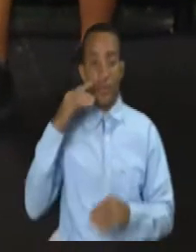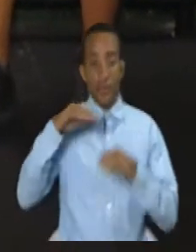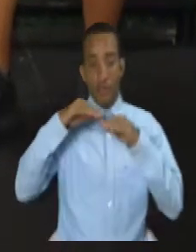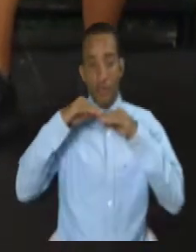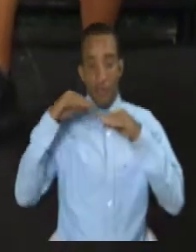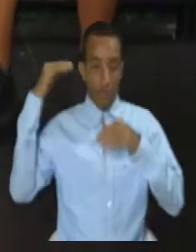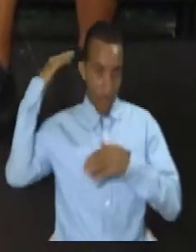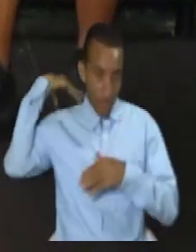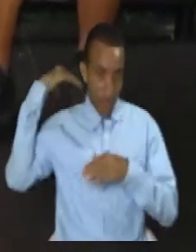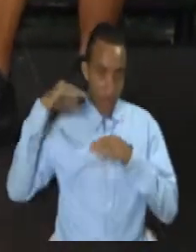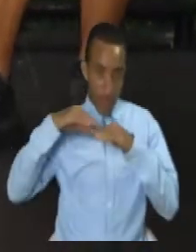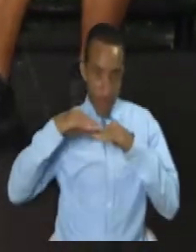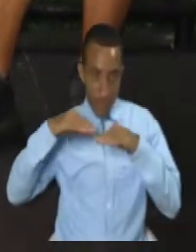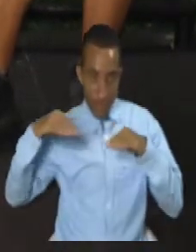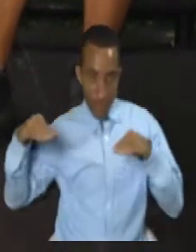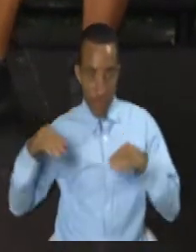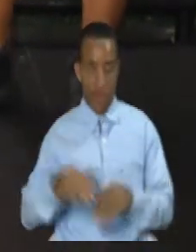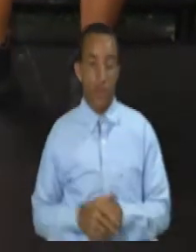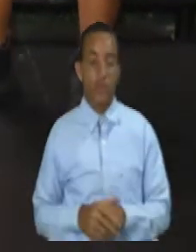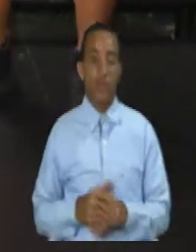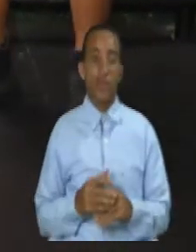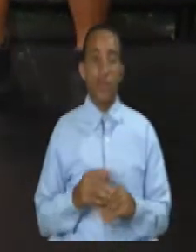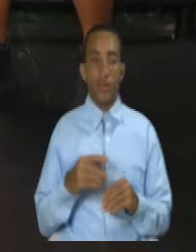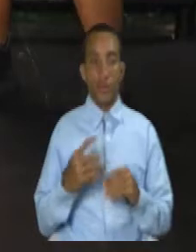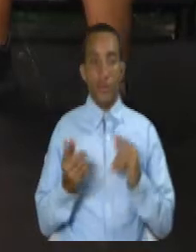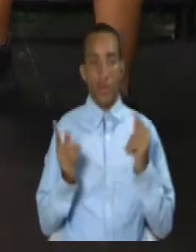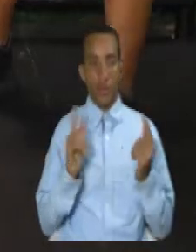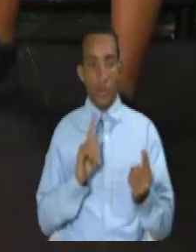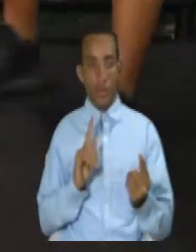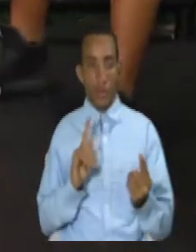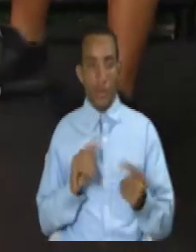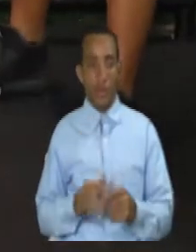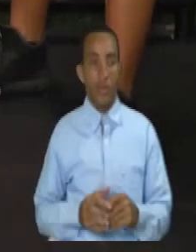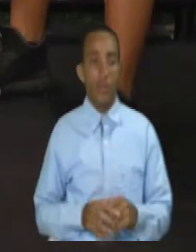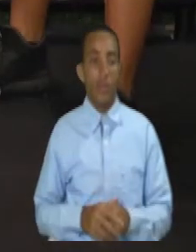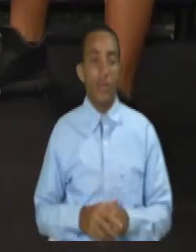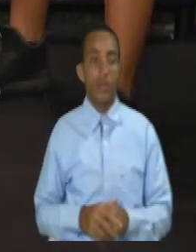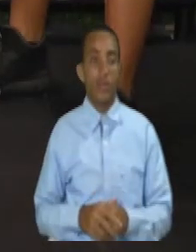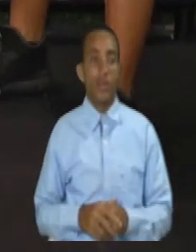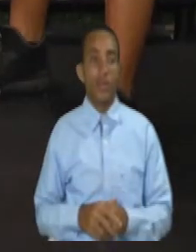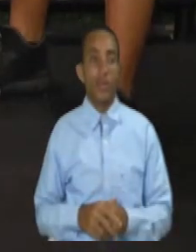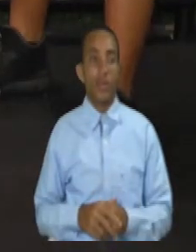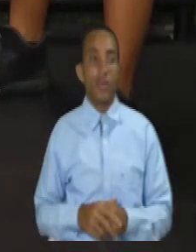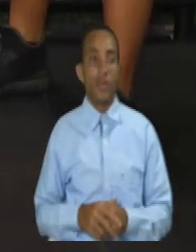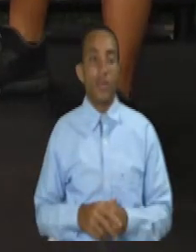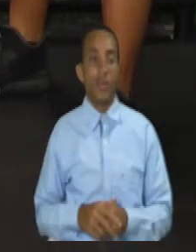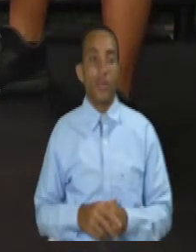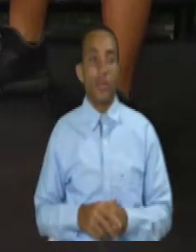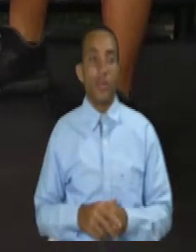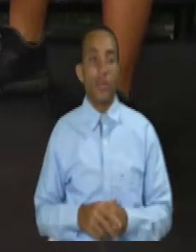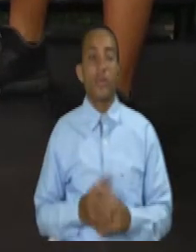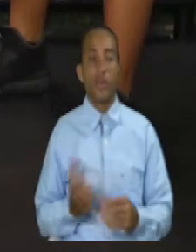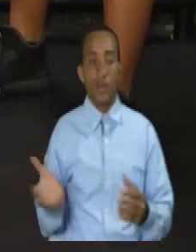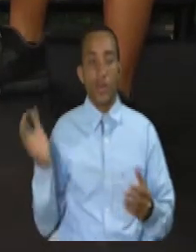rodilla flexionada y la otra completamente estirada. Cambiamos. Muy bien. Ahí está nuevamente el